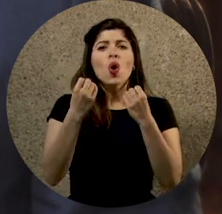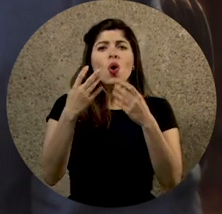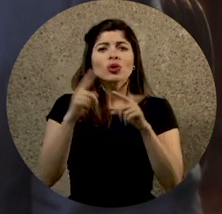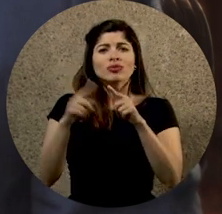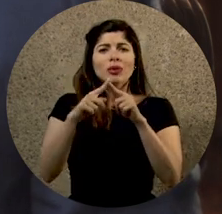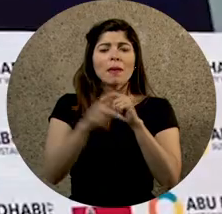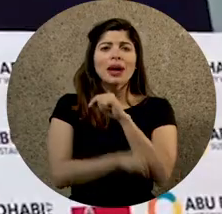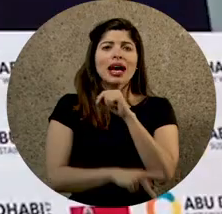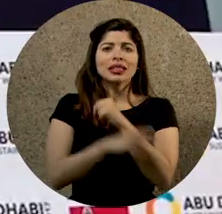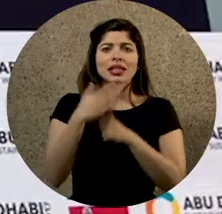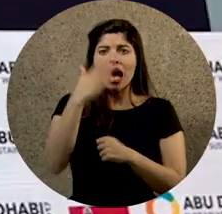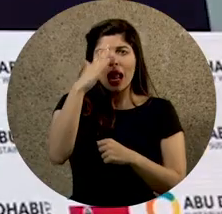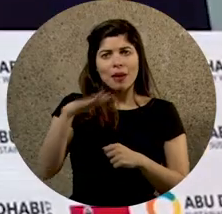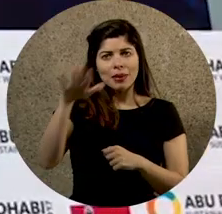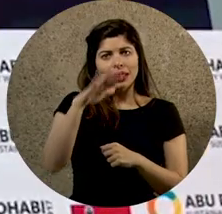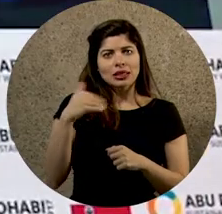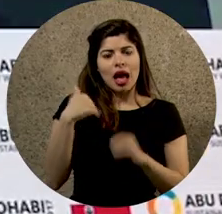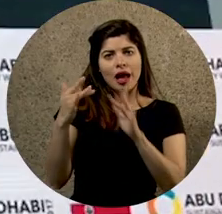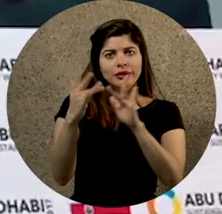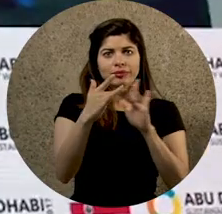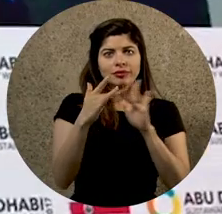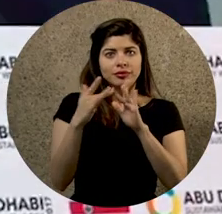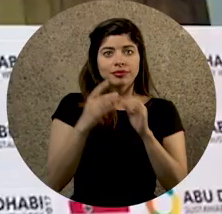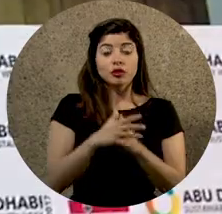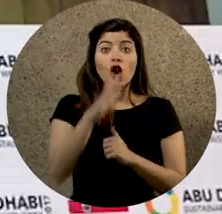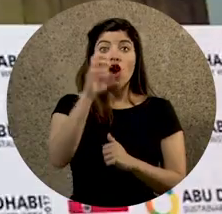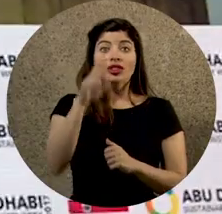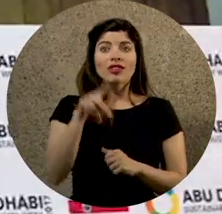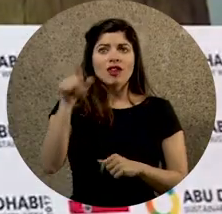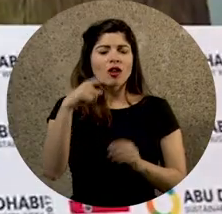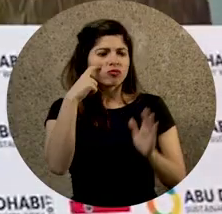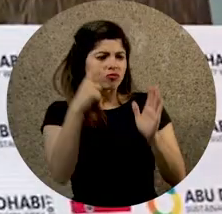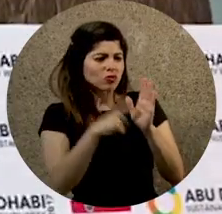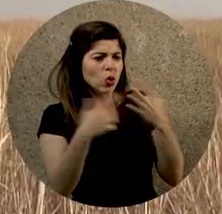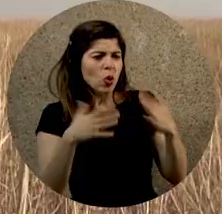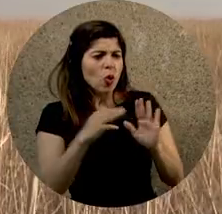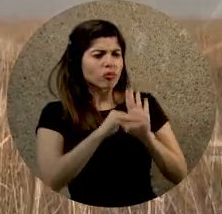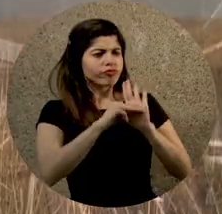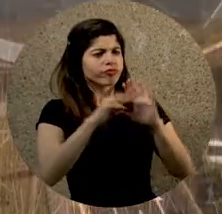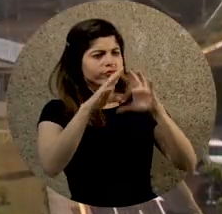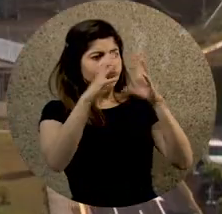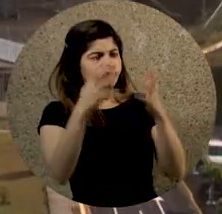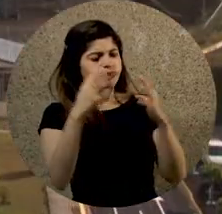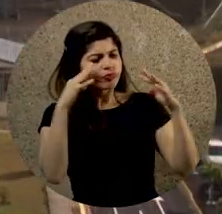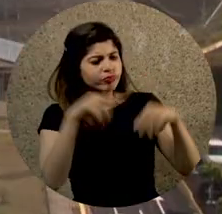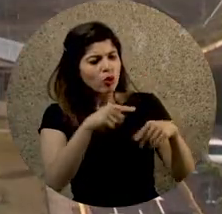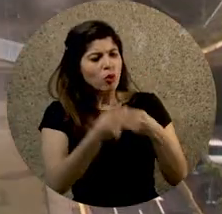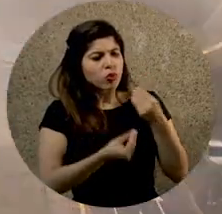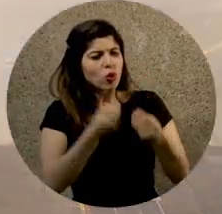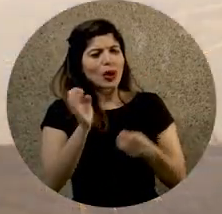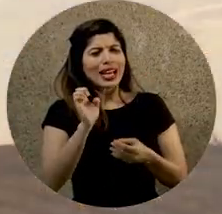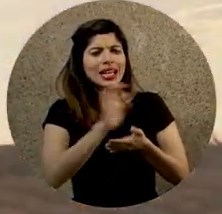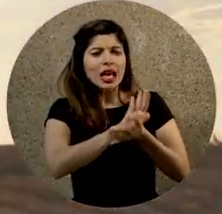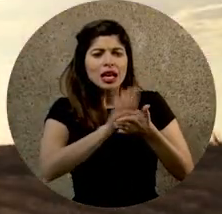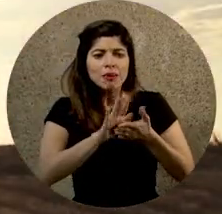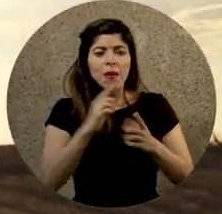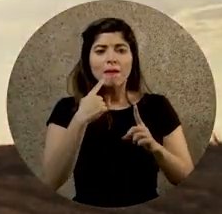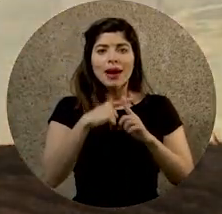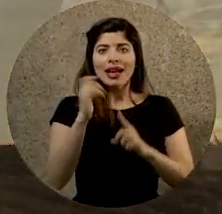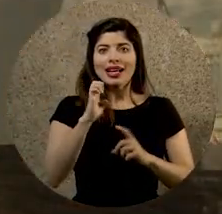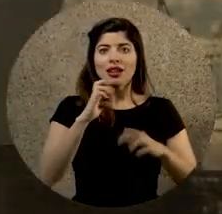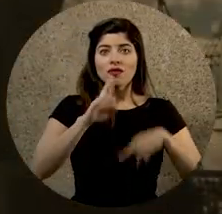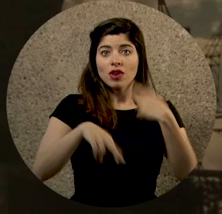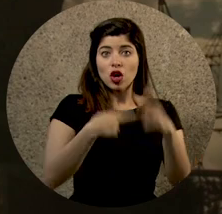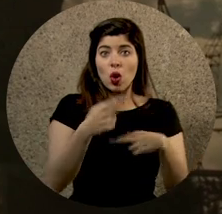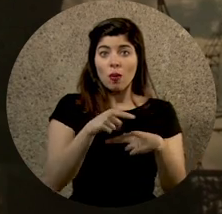estados árabes moderados. Costa Rica fue reconocida como un modelo global en producción de energías limpias y renovables